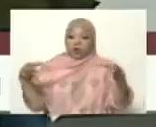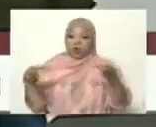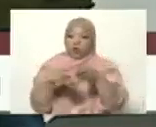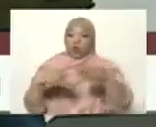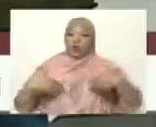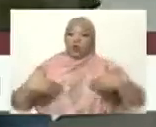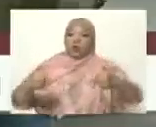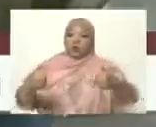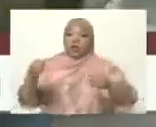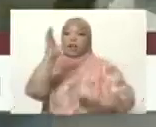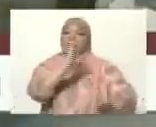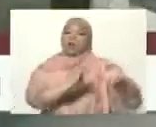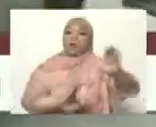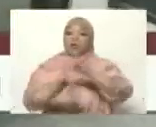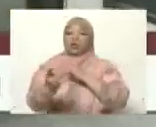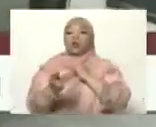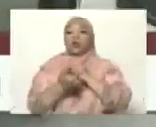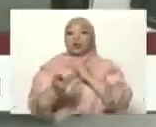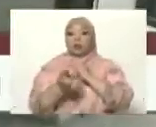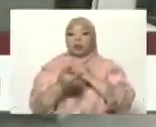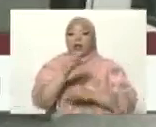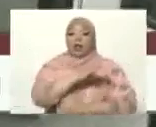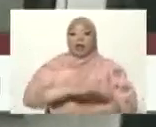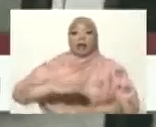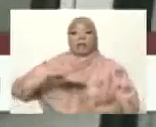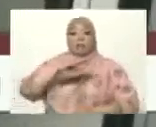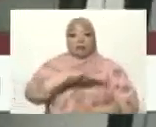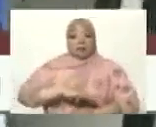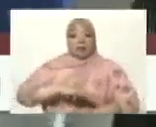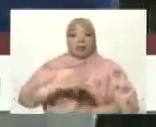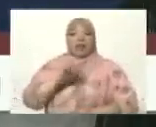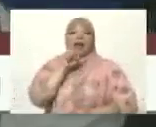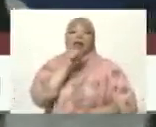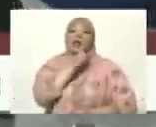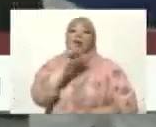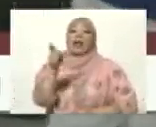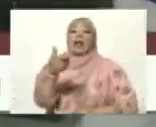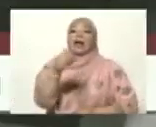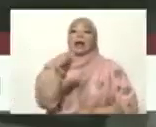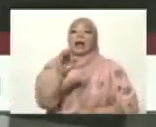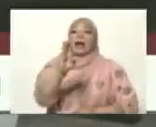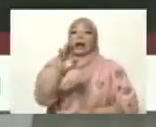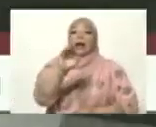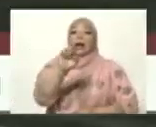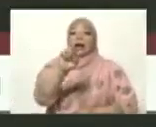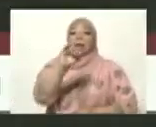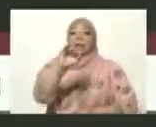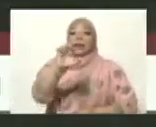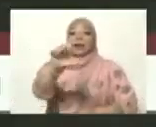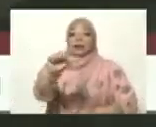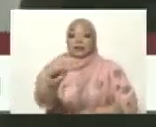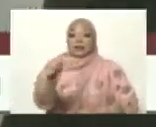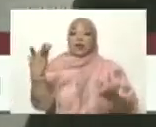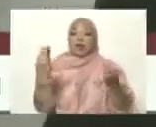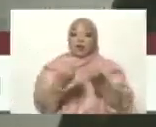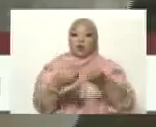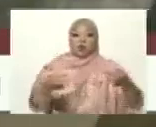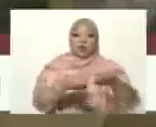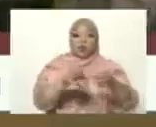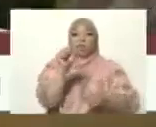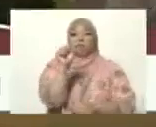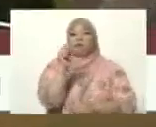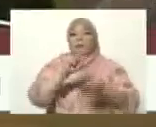Educación, Ciencia y Tecnología, con la ministra Gabriela al frente. La vicepresidencia de Soberanía y Paz, con nuestro general en jefe